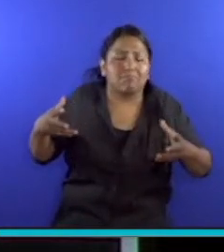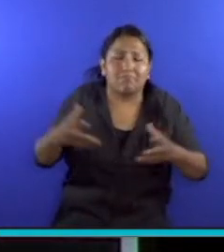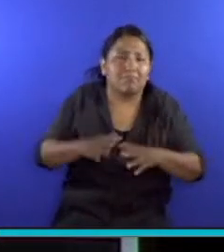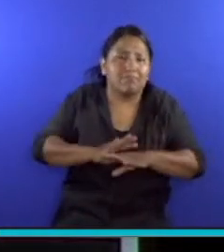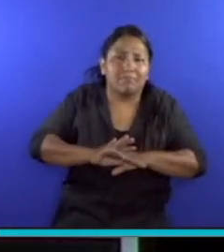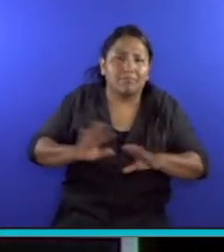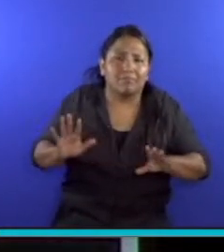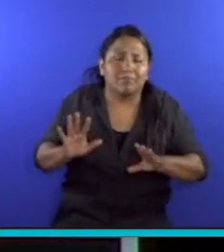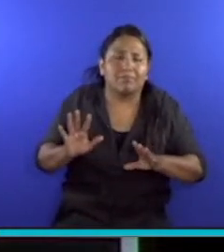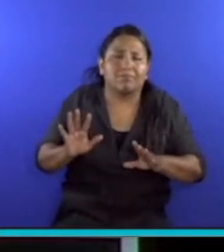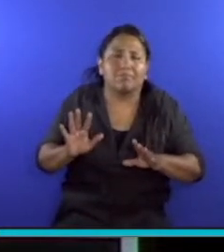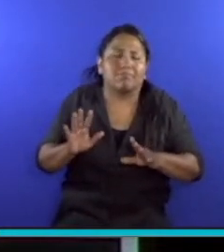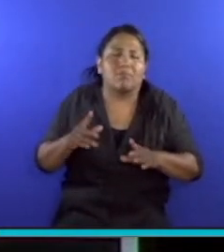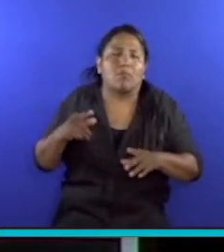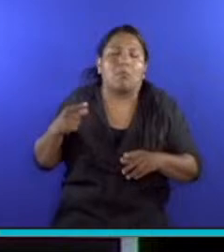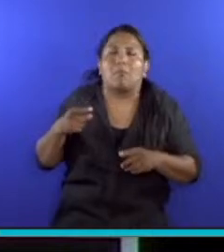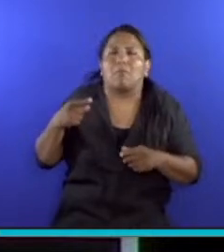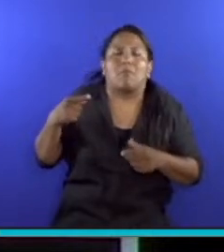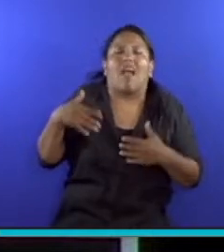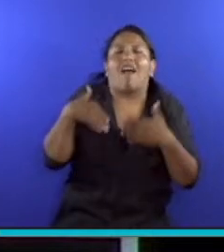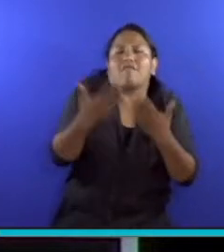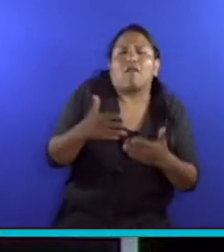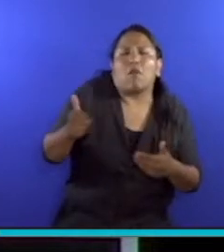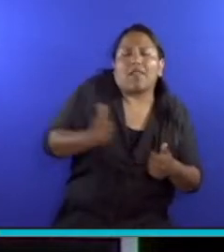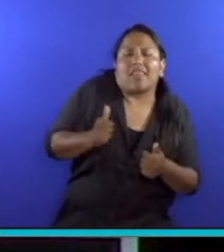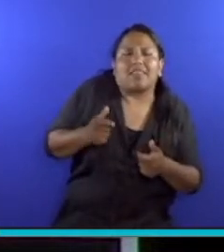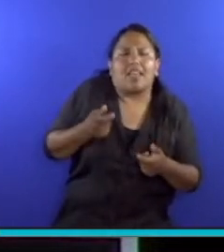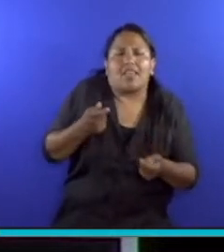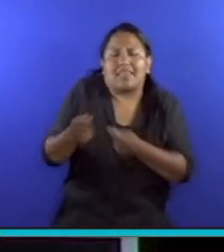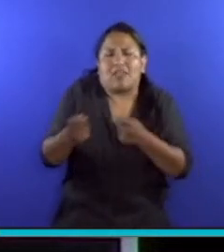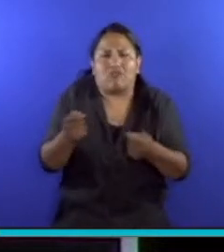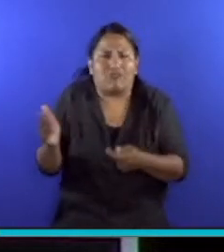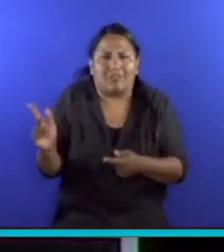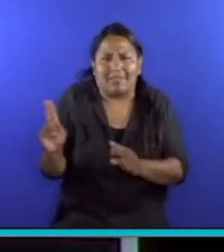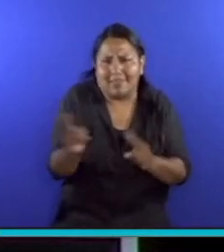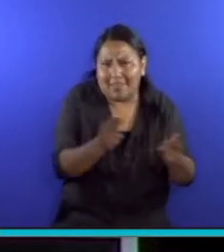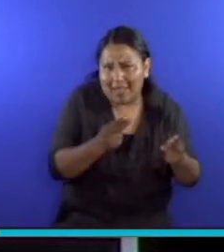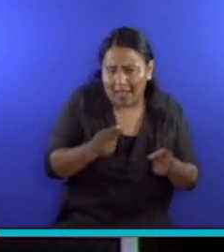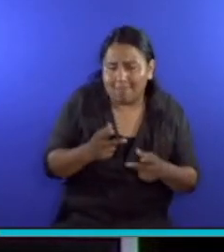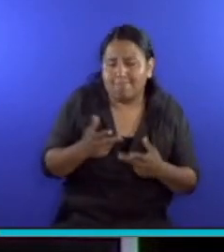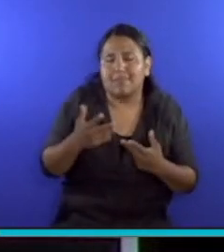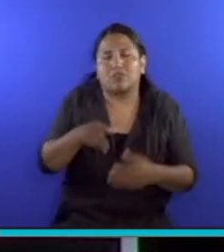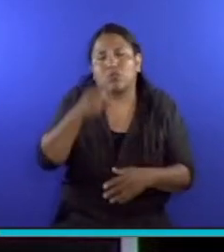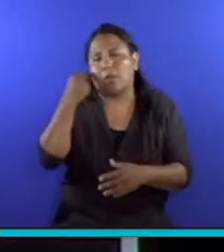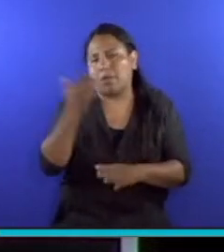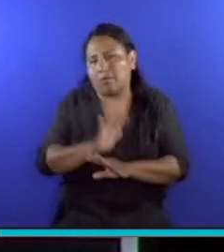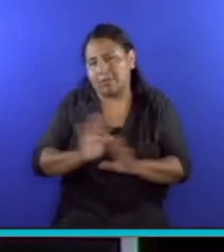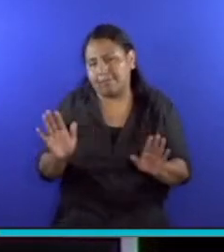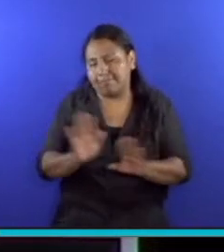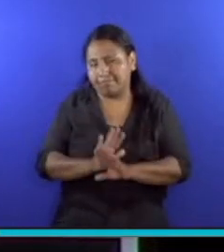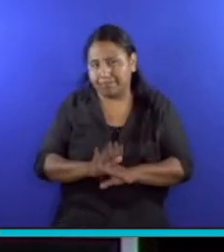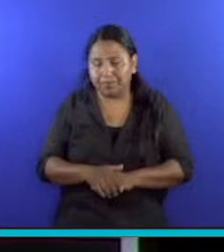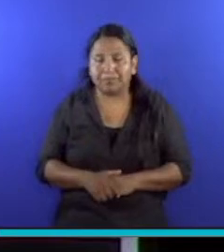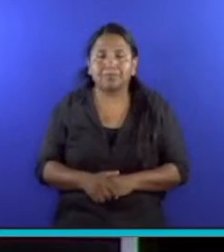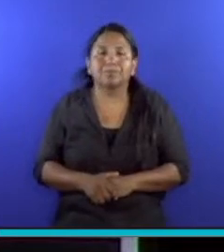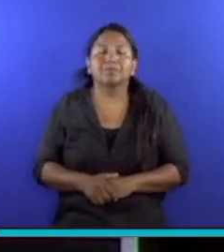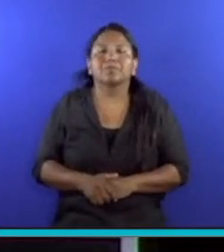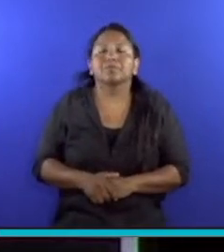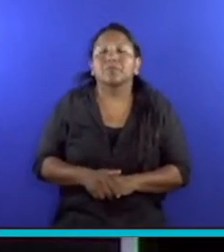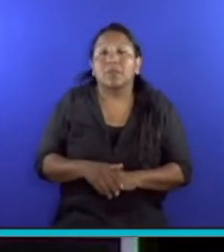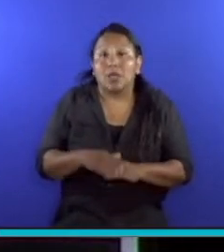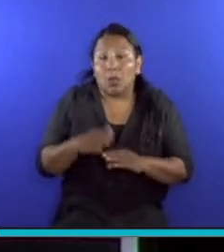pro dictadura, genocida, efectivamente, es una vergüenza. Para terminar, señor